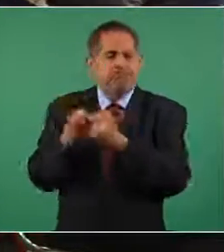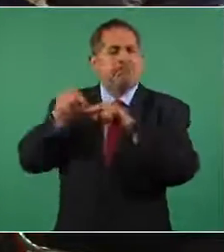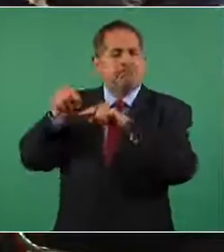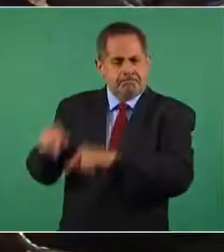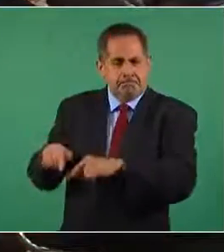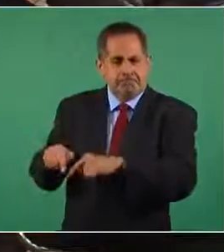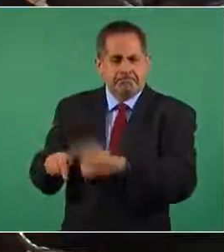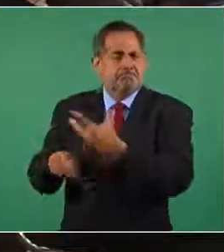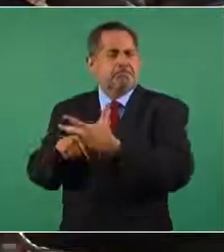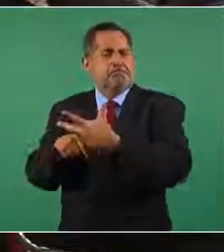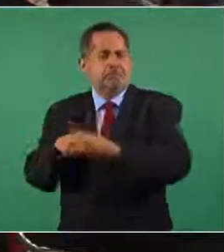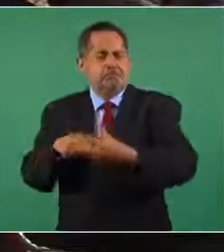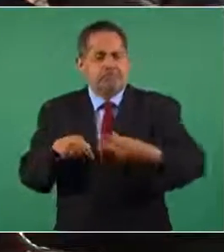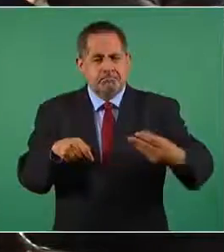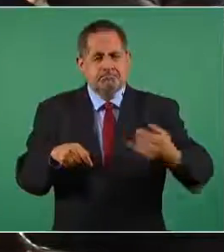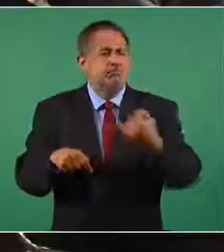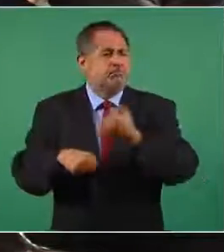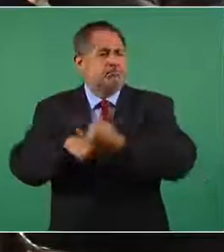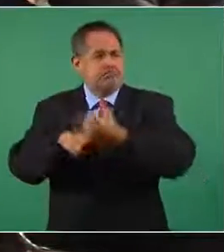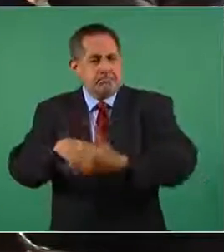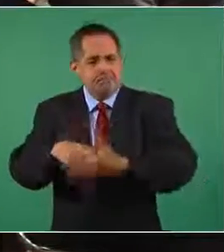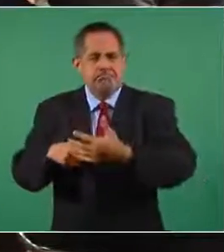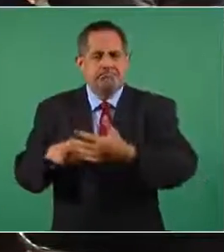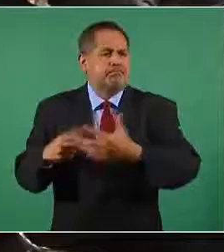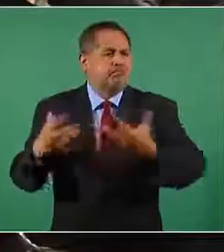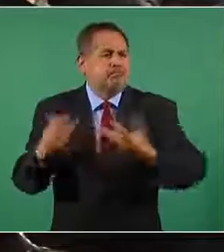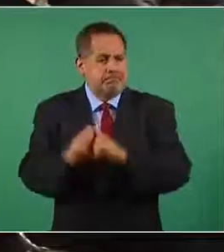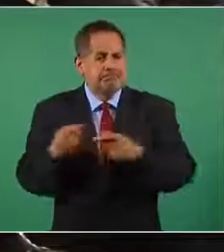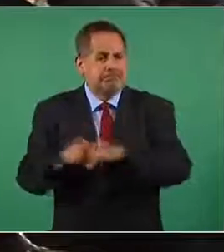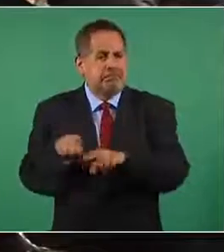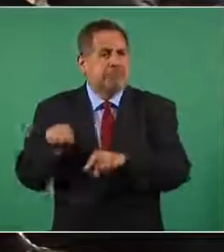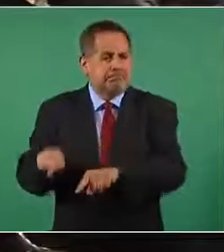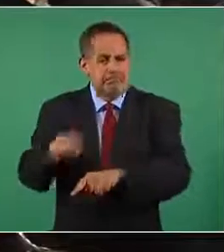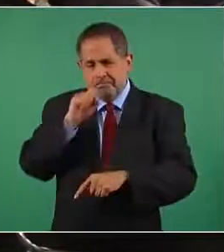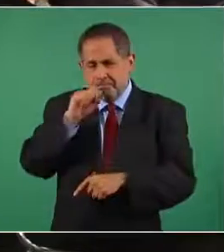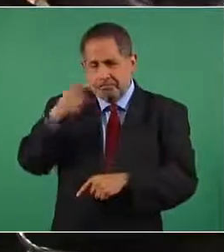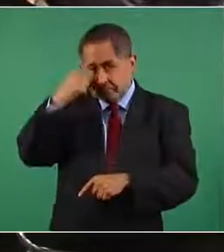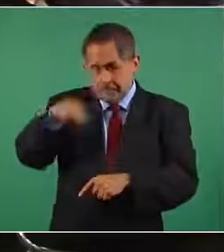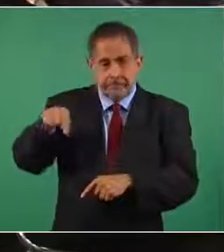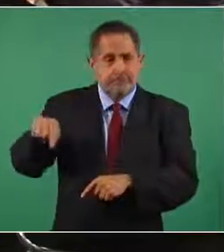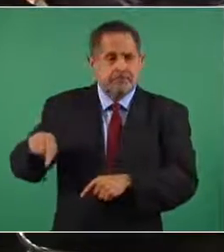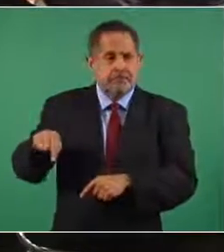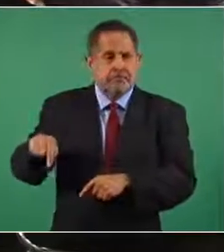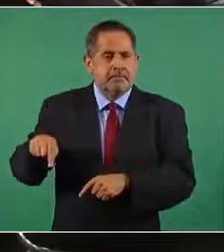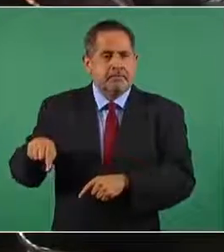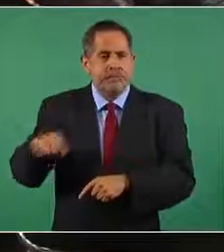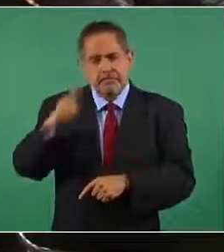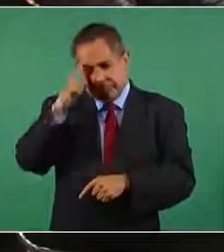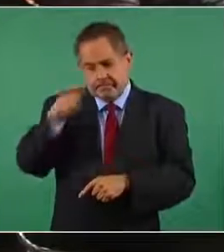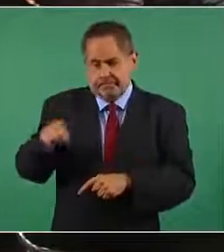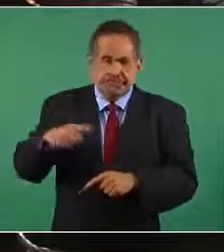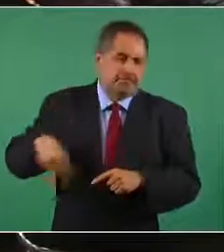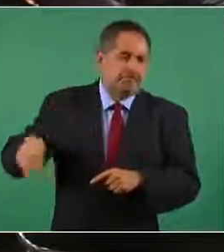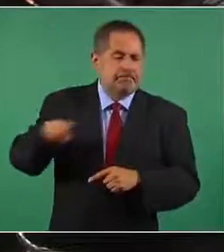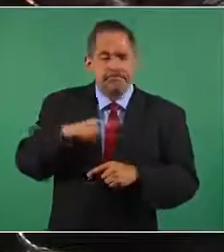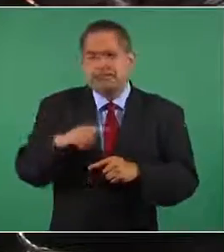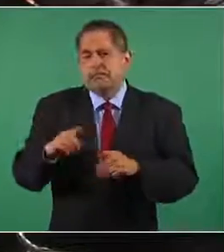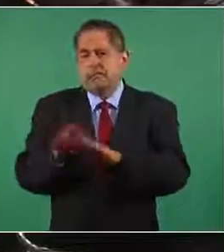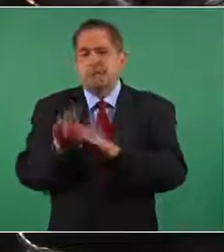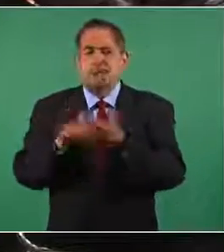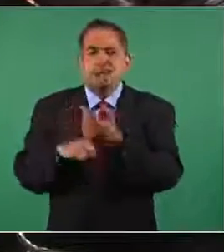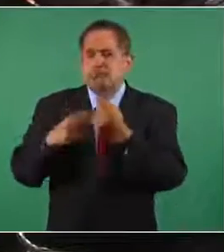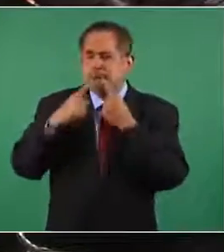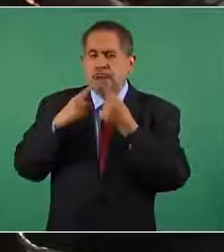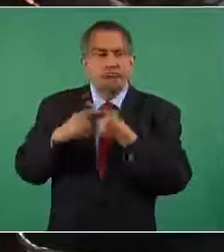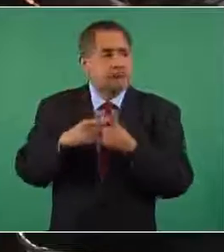hagan copia social con este programa, que me parece interesante para buscar reducir los índices tan elevados y la prevalencia y